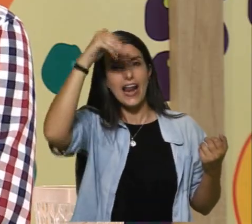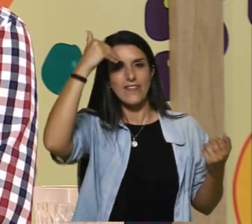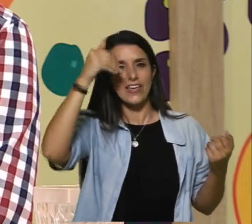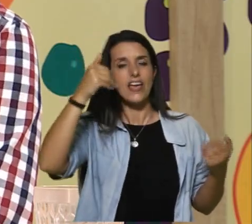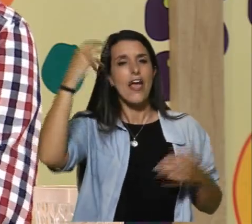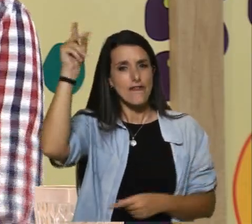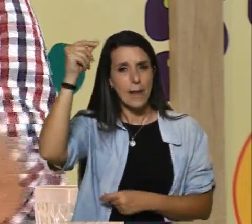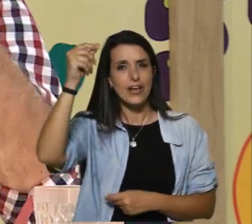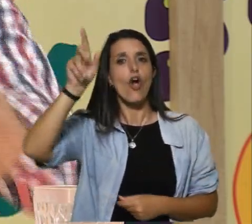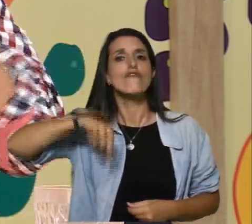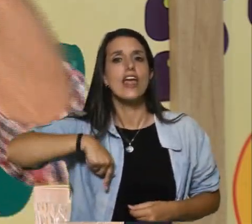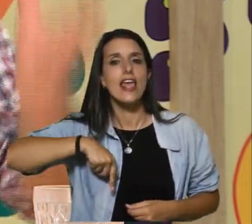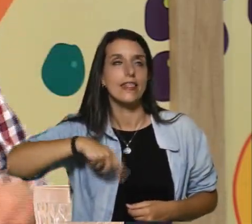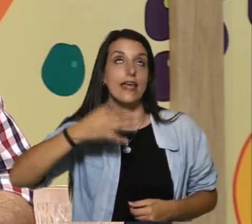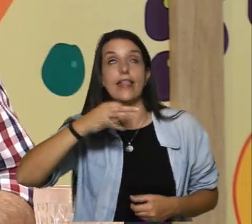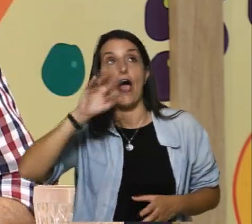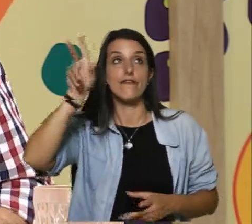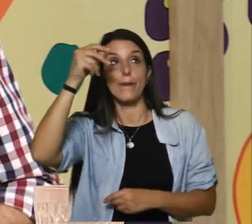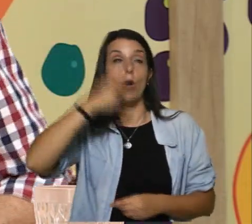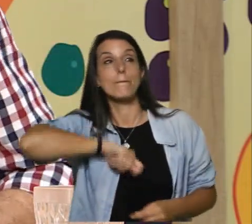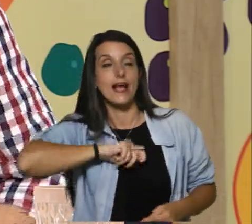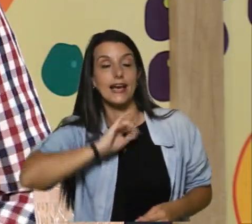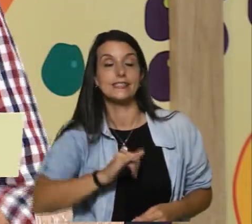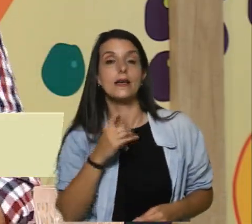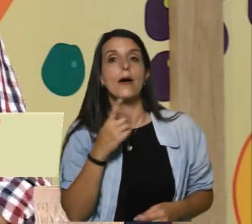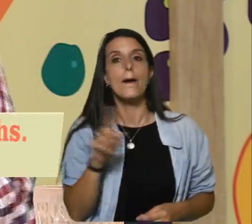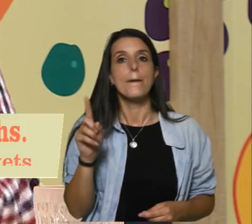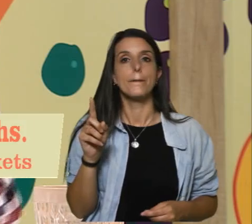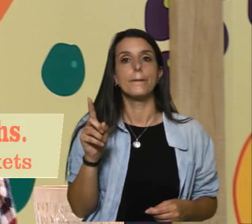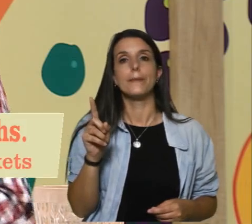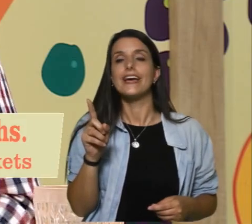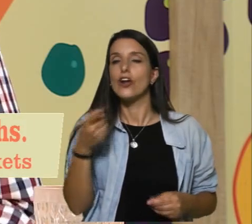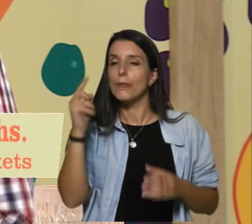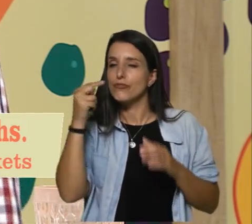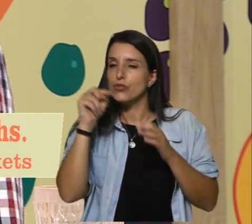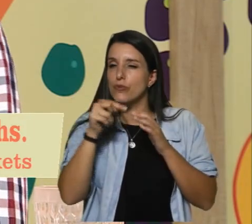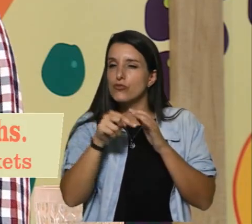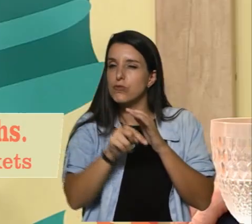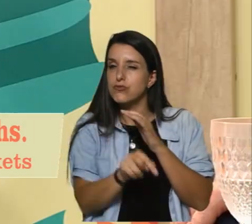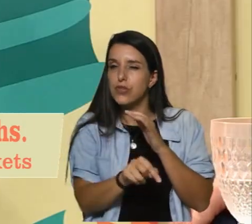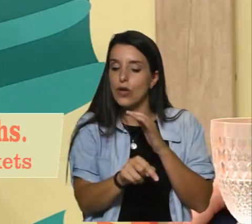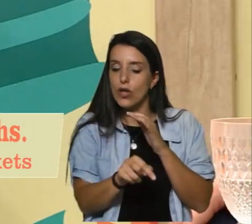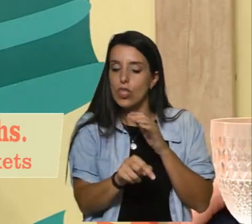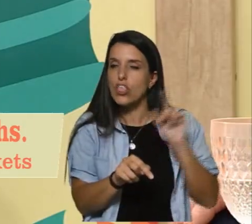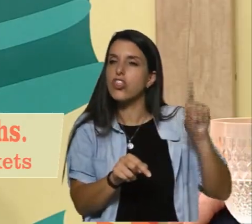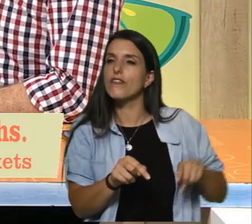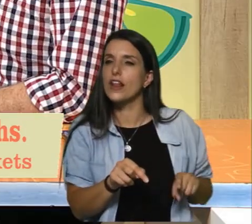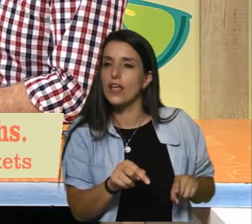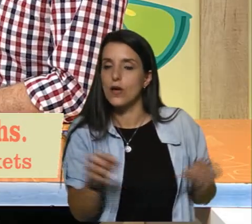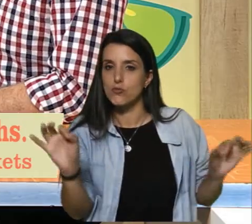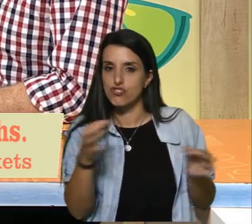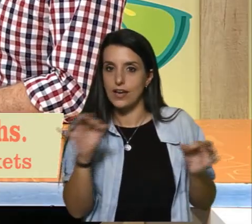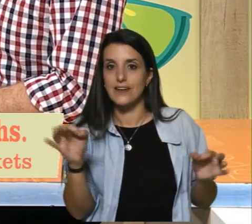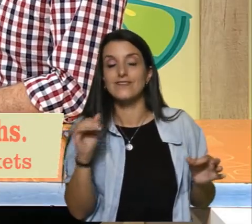origen, uno podría decir, el flamenco es español. Y si rascas un poquito más atrás, tenés que salir,